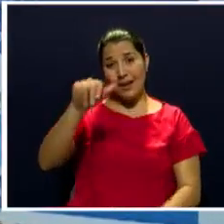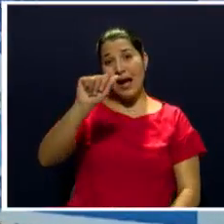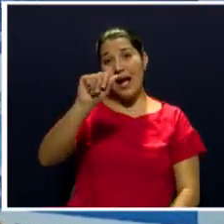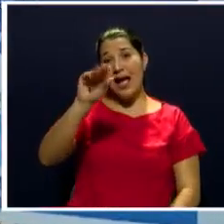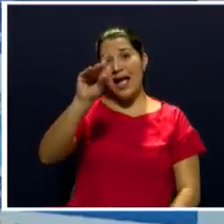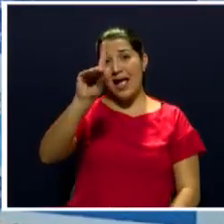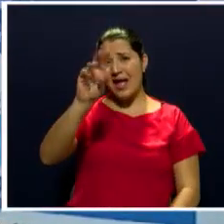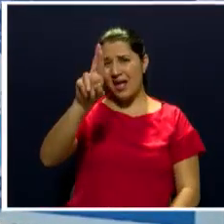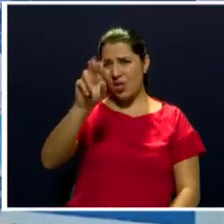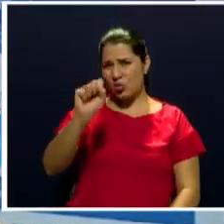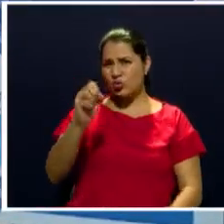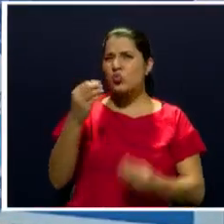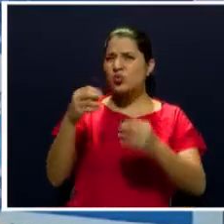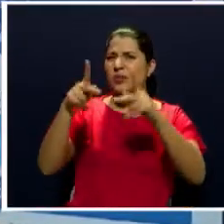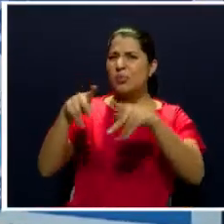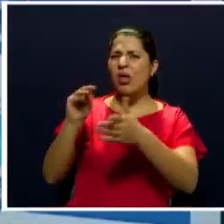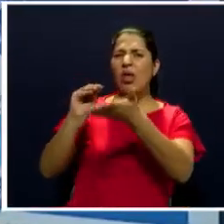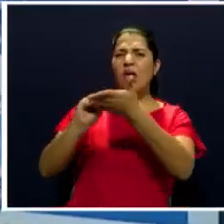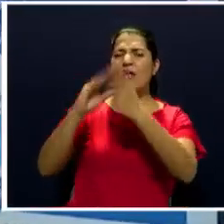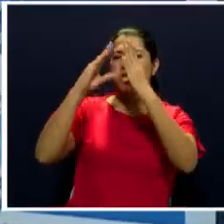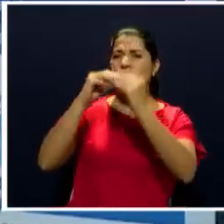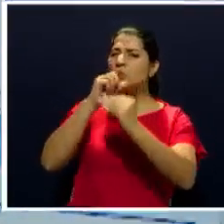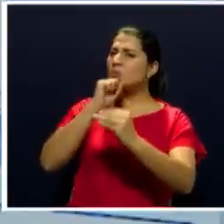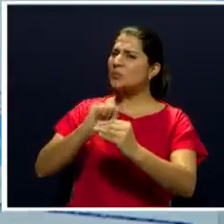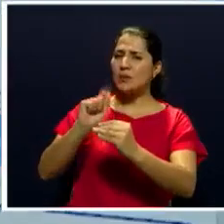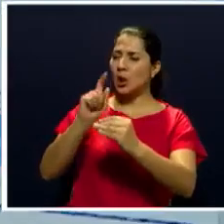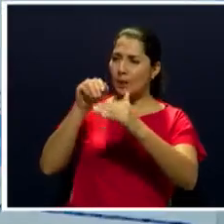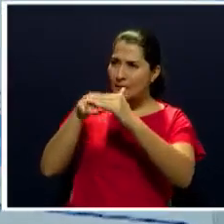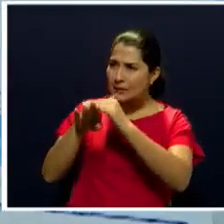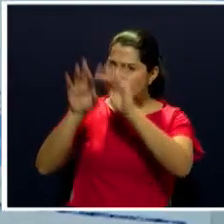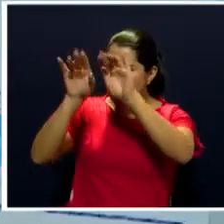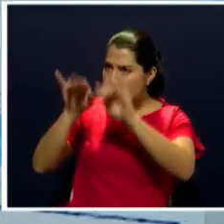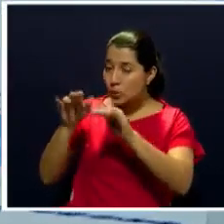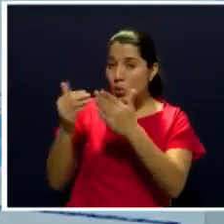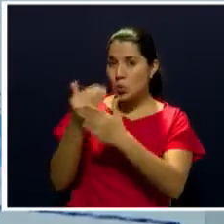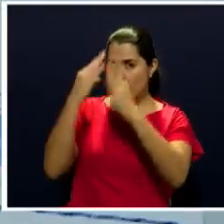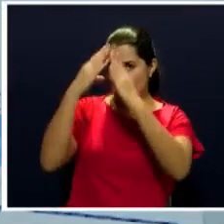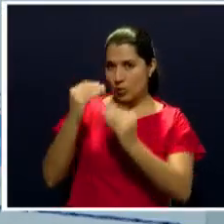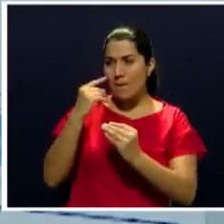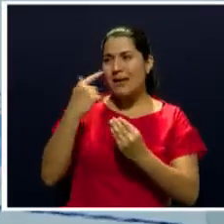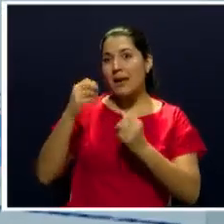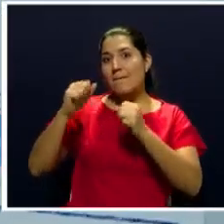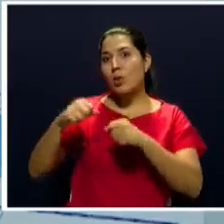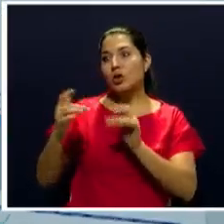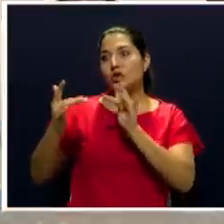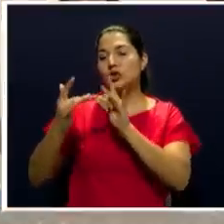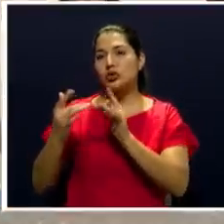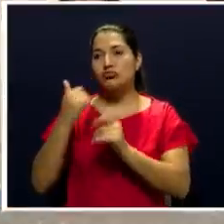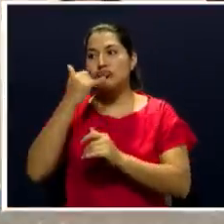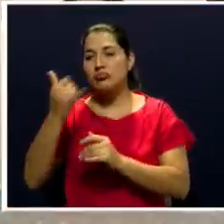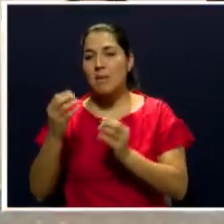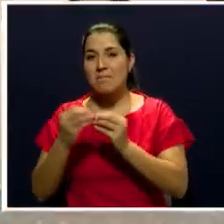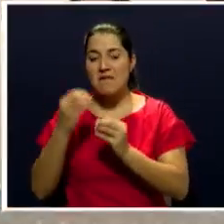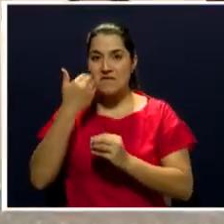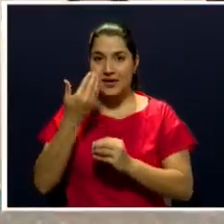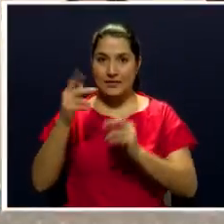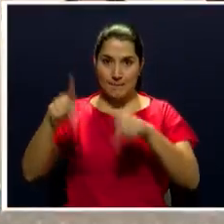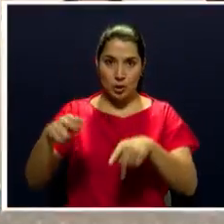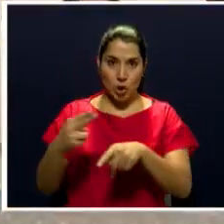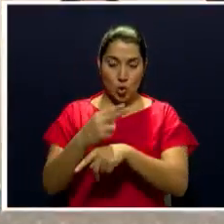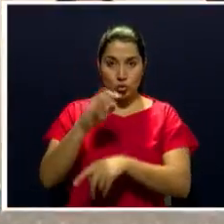esto con el objetivo de que cada EVAIS o clínica pueda contactar de una manera más ágil a los usuarios. Esto es muy